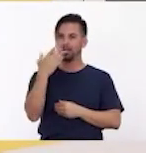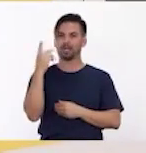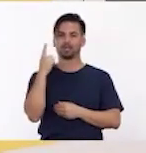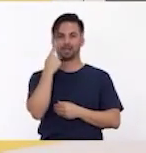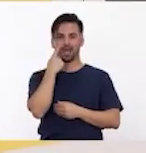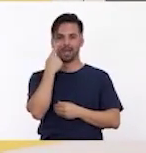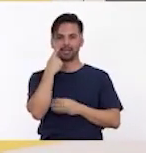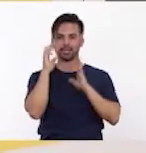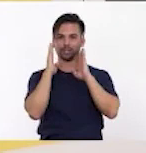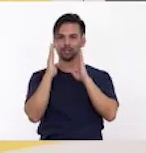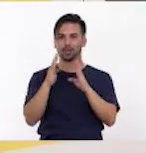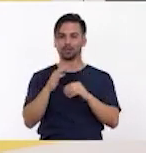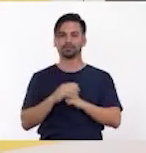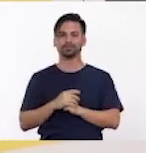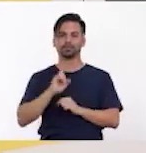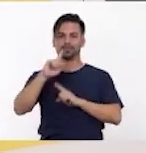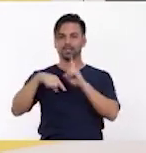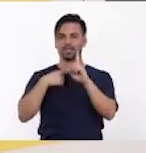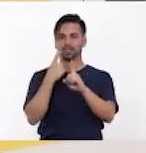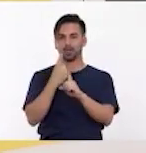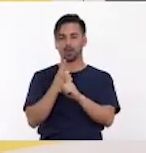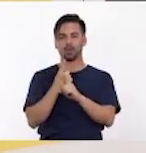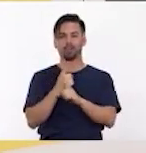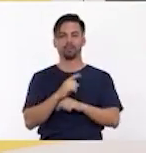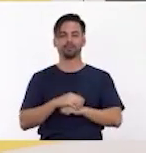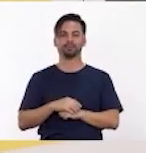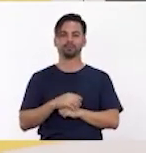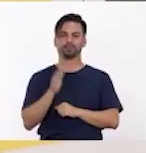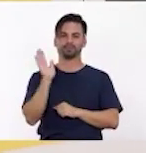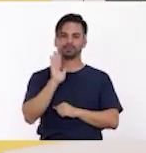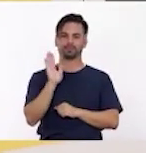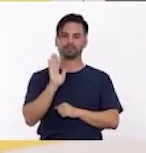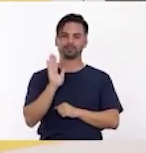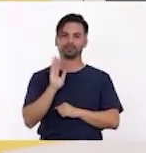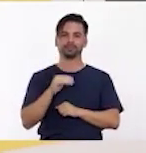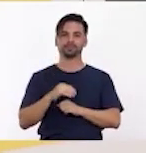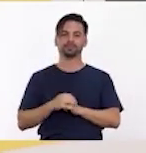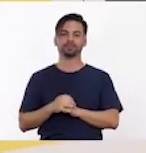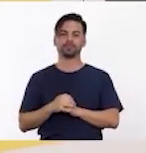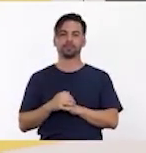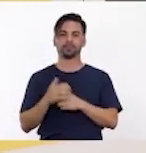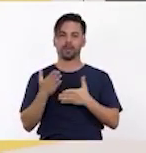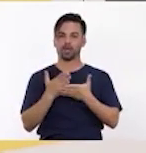muchas gracias por habernos escuchado y nos veremos en otro